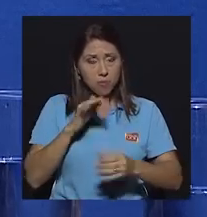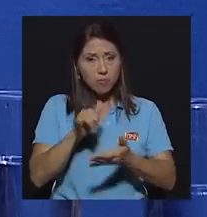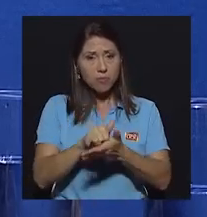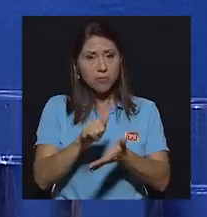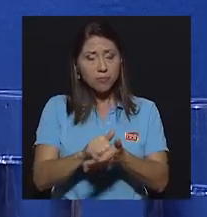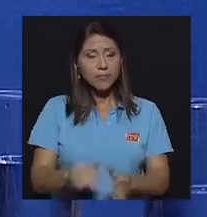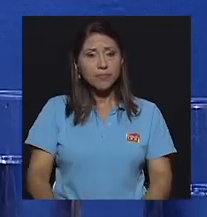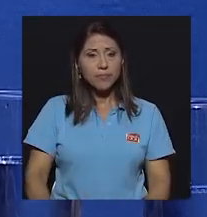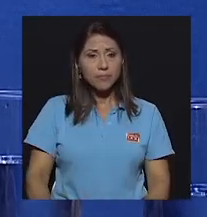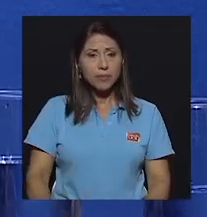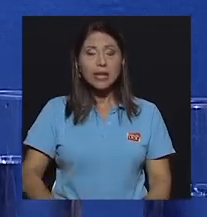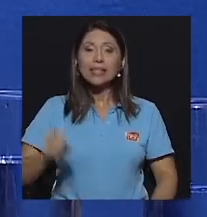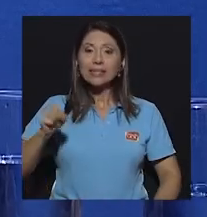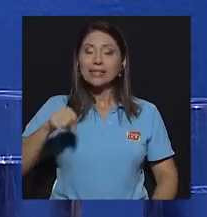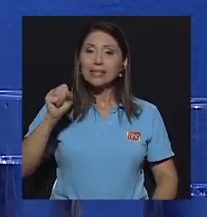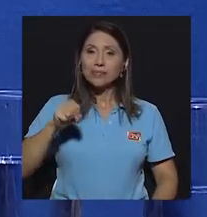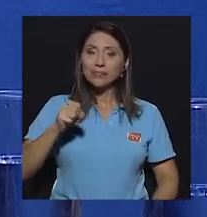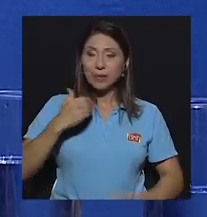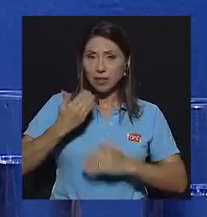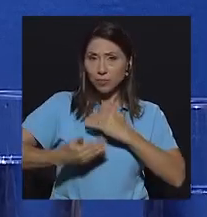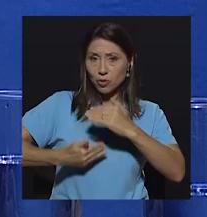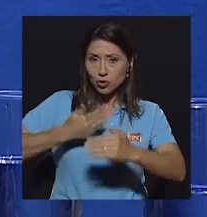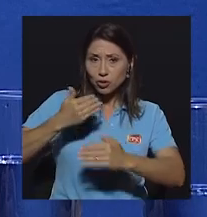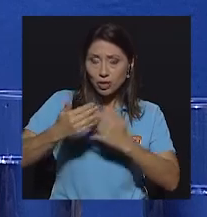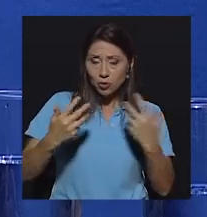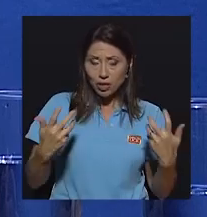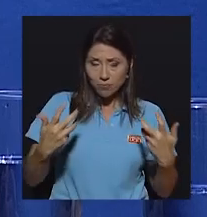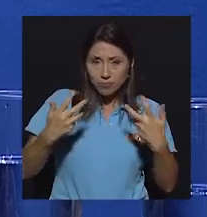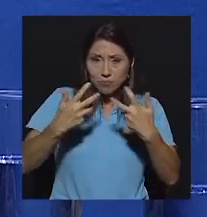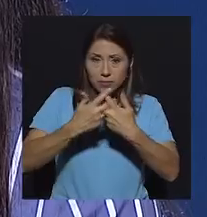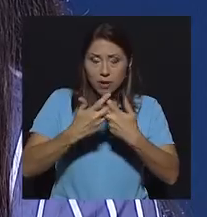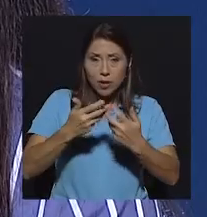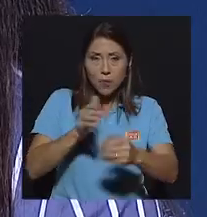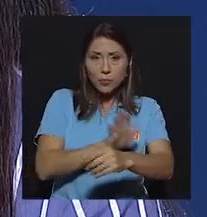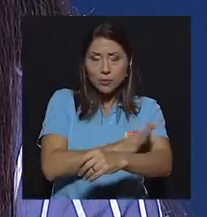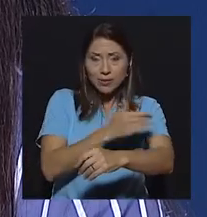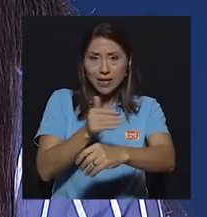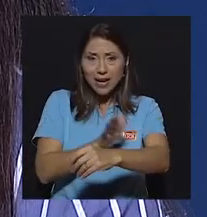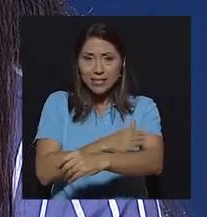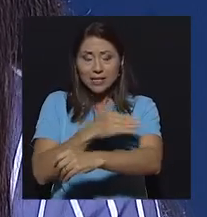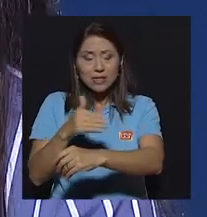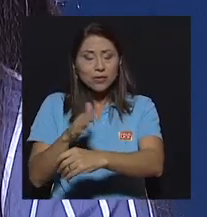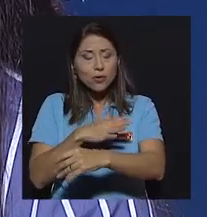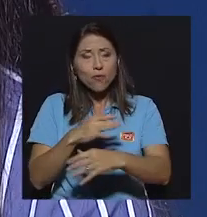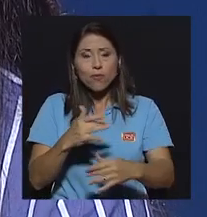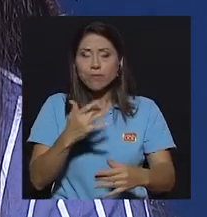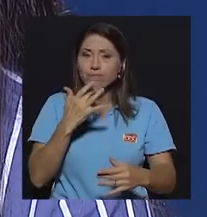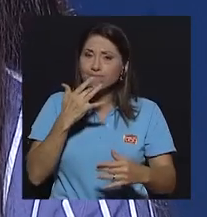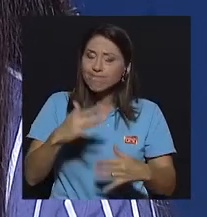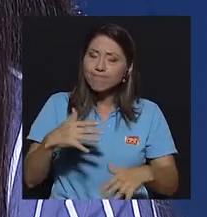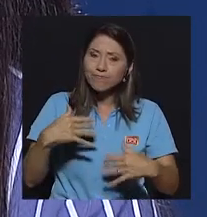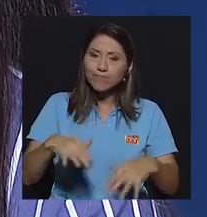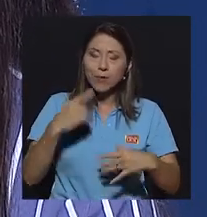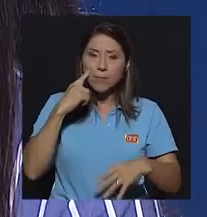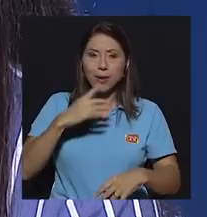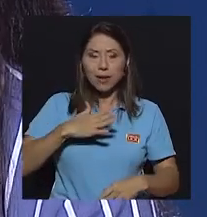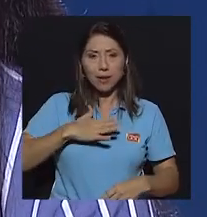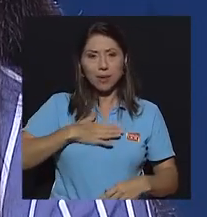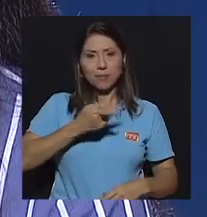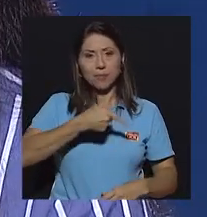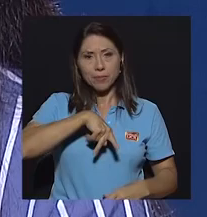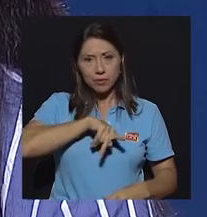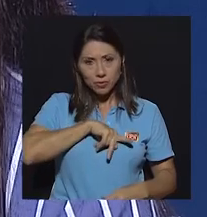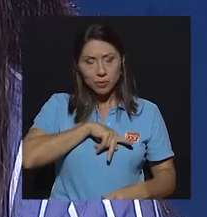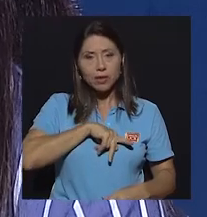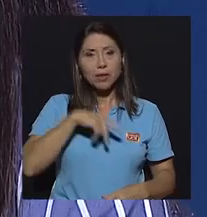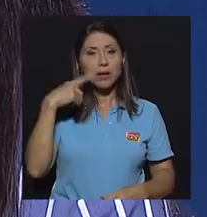esto. Sí, bueno, el proceso de musicalización fue súper rico para mí en